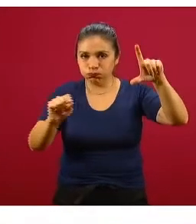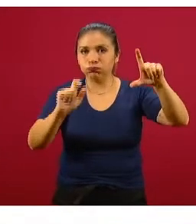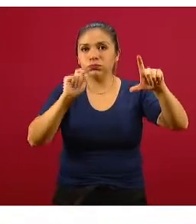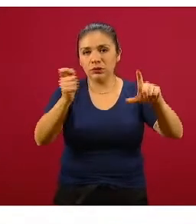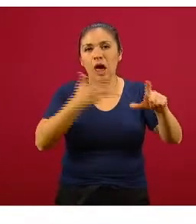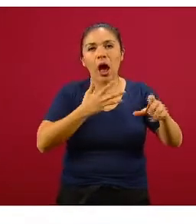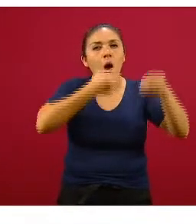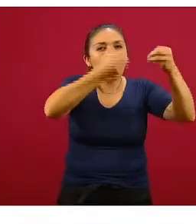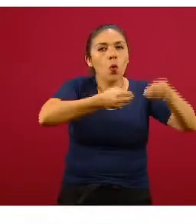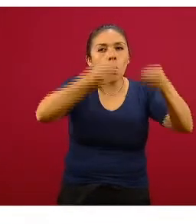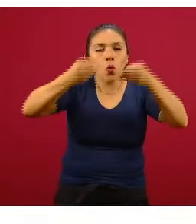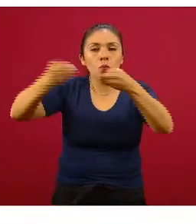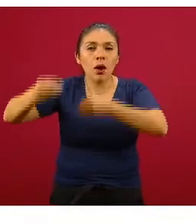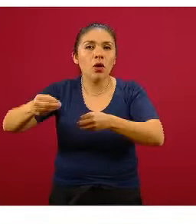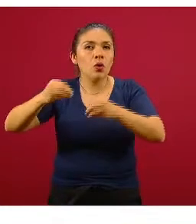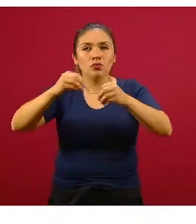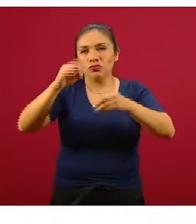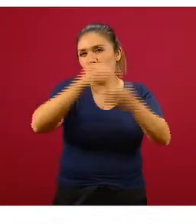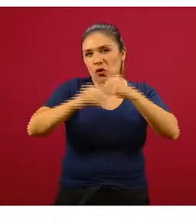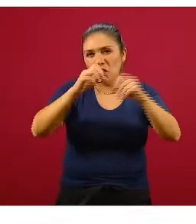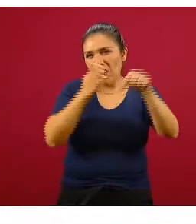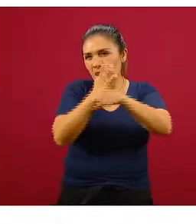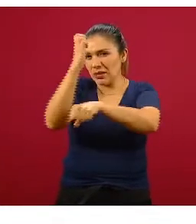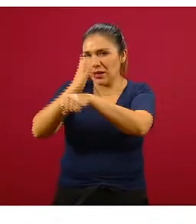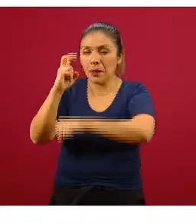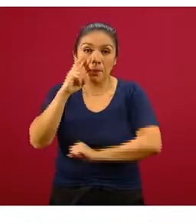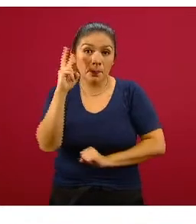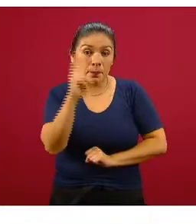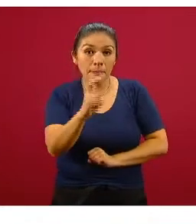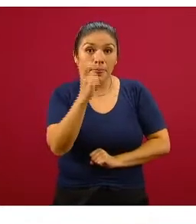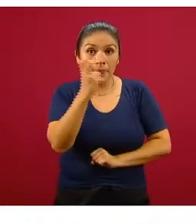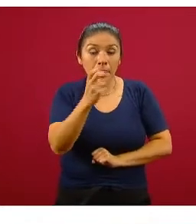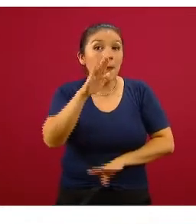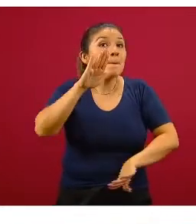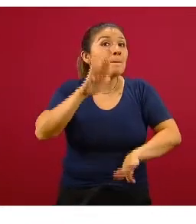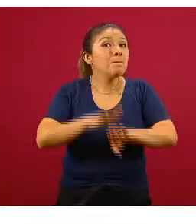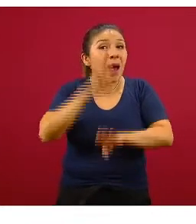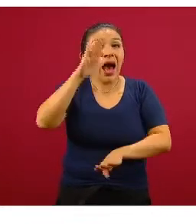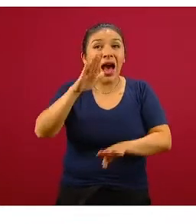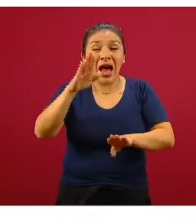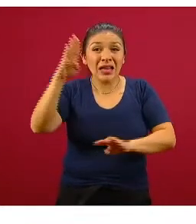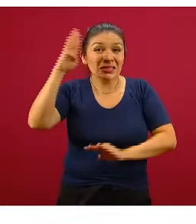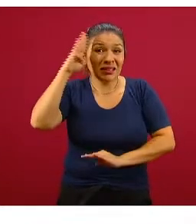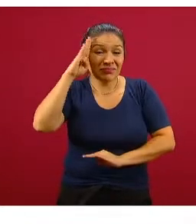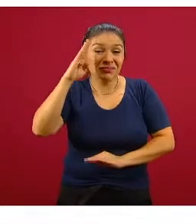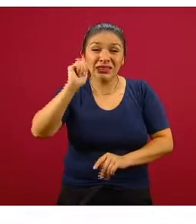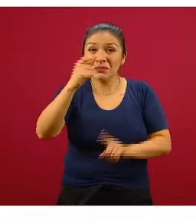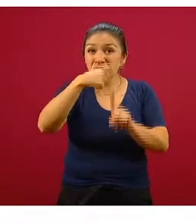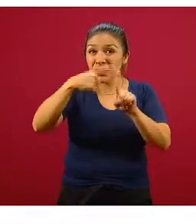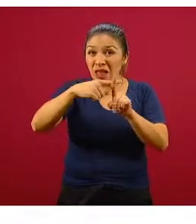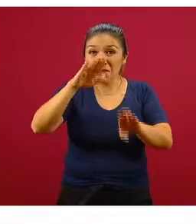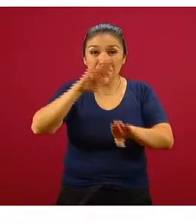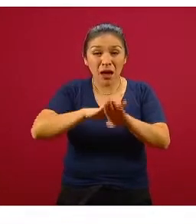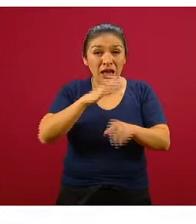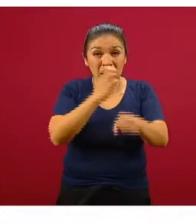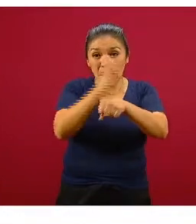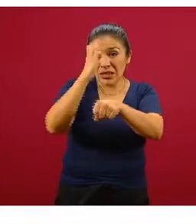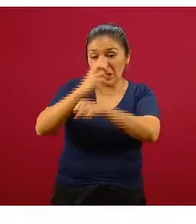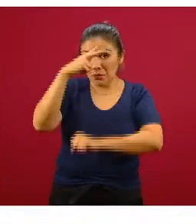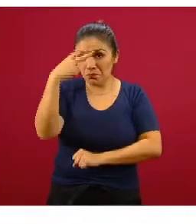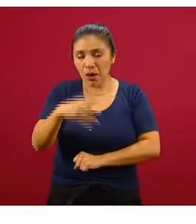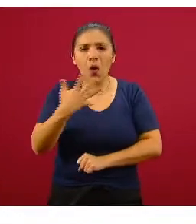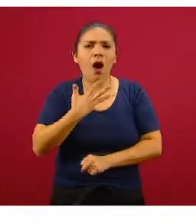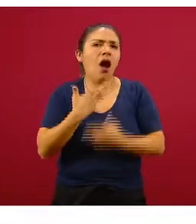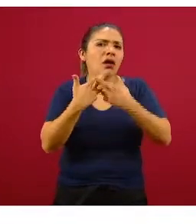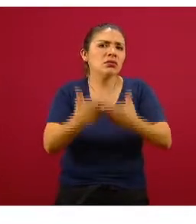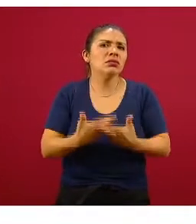distribuye entre todos los estados, y como pueden ver, la mayoría o más de la mitad de los estados en México todavía tienen